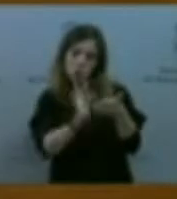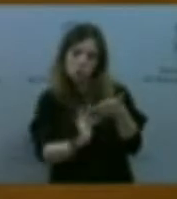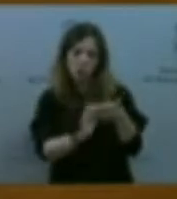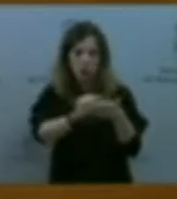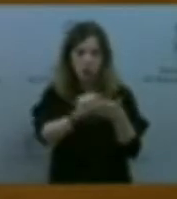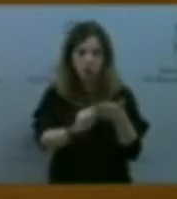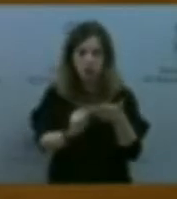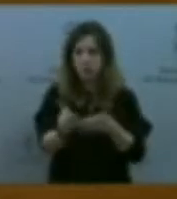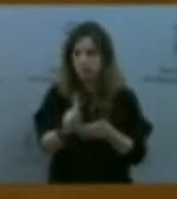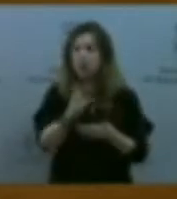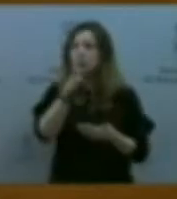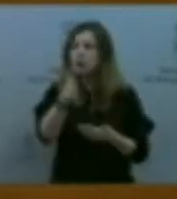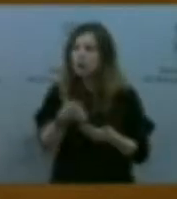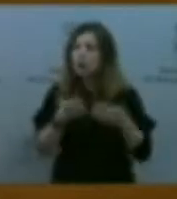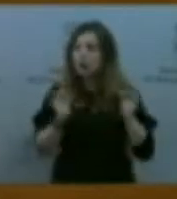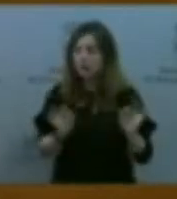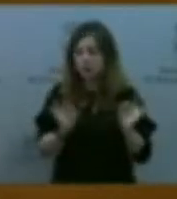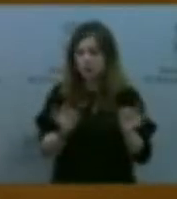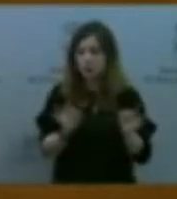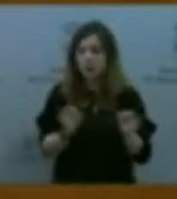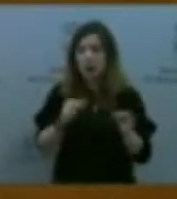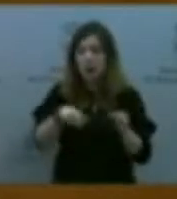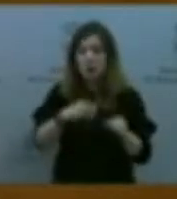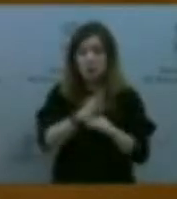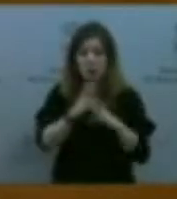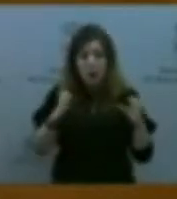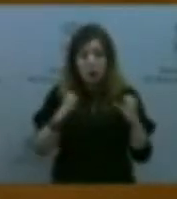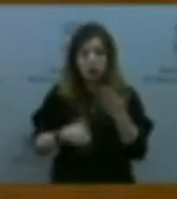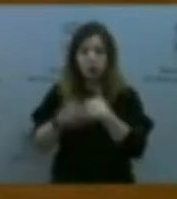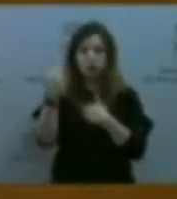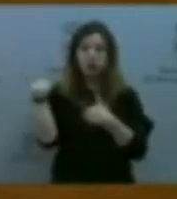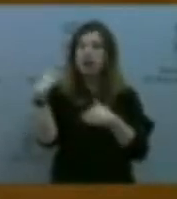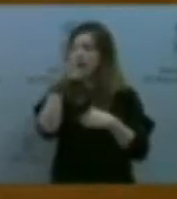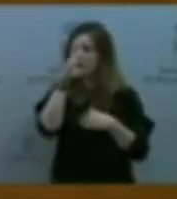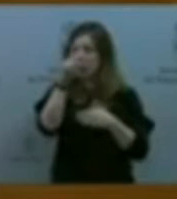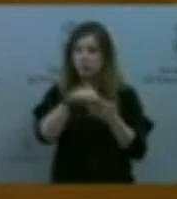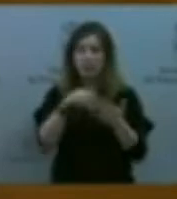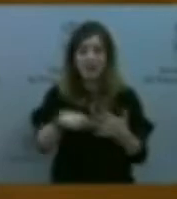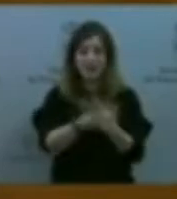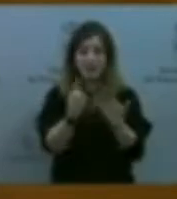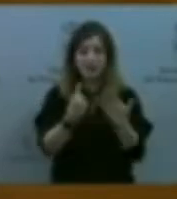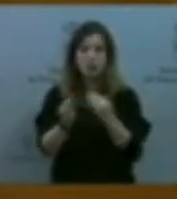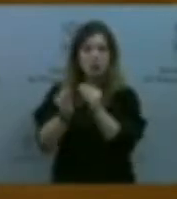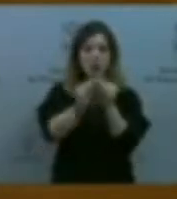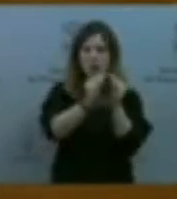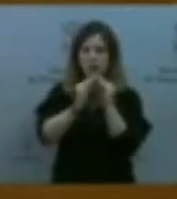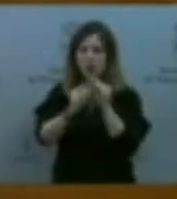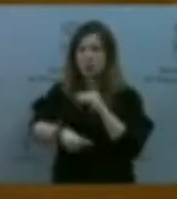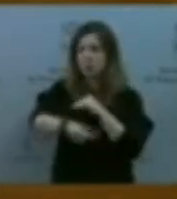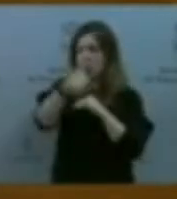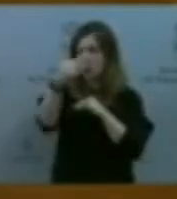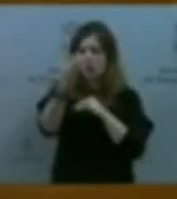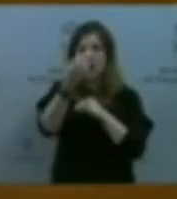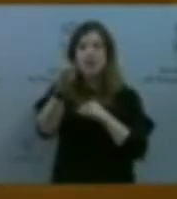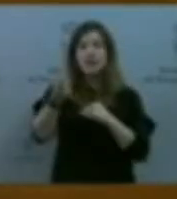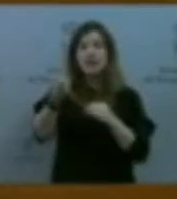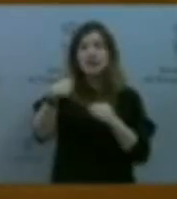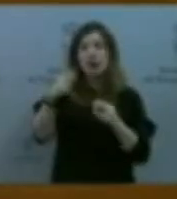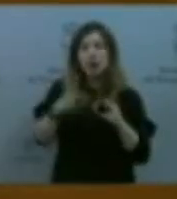esta Cámara aprobó en febrero del 16 por unanimidad que se subiese el salario social. Y lo aprobaron todos,